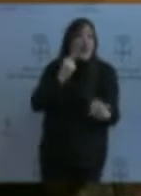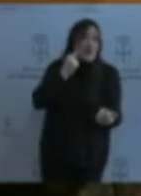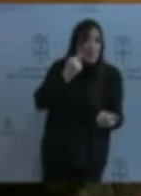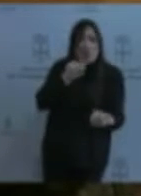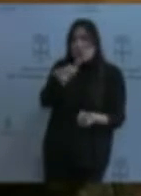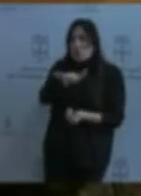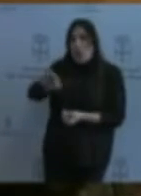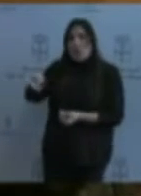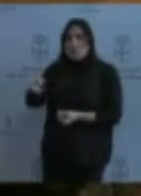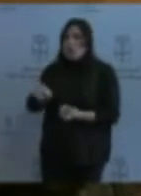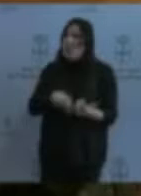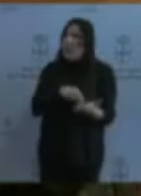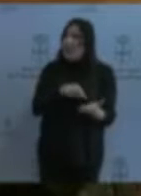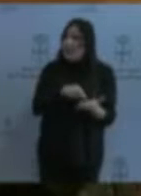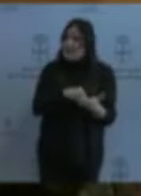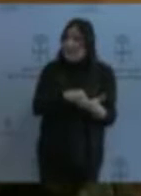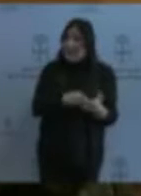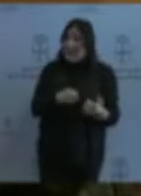ecosistemas sean protegidos.